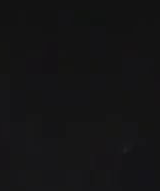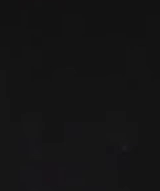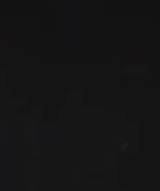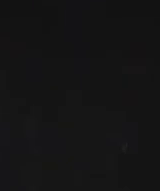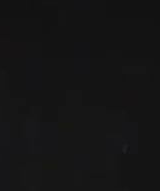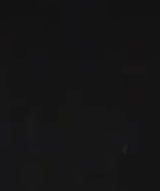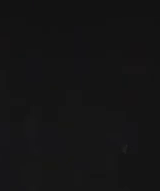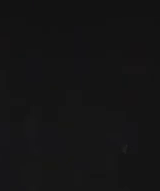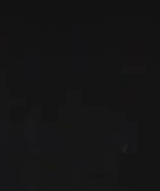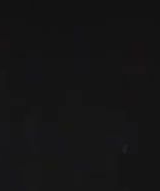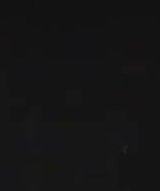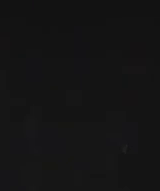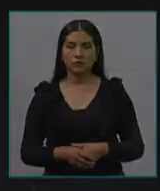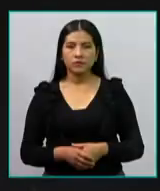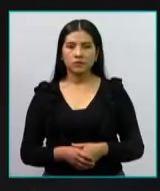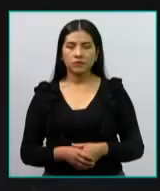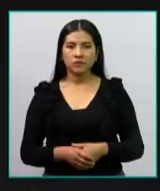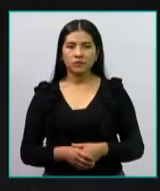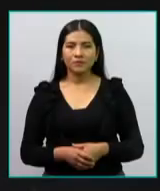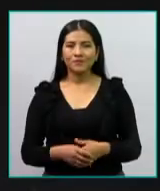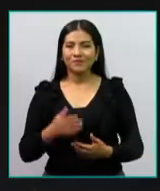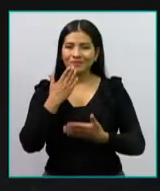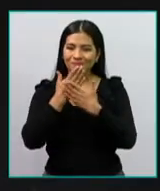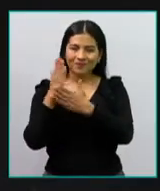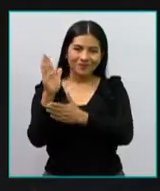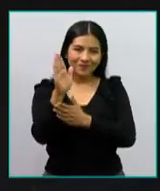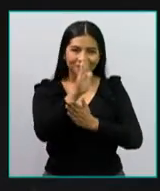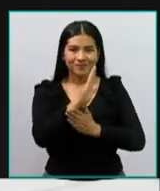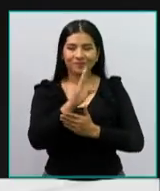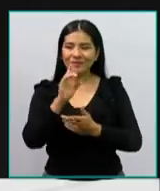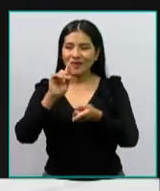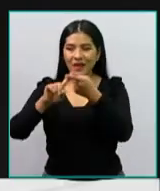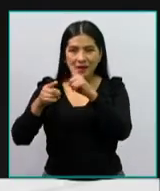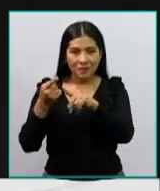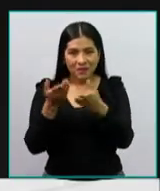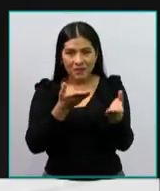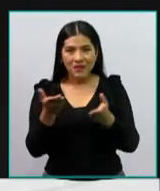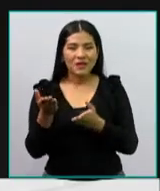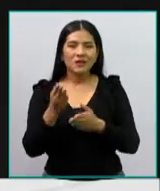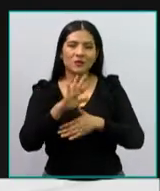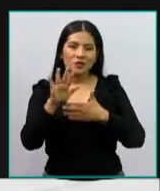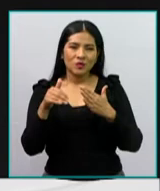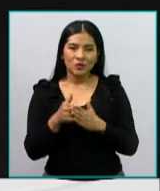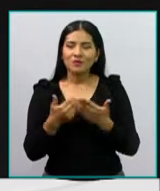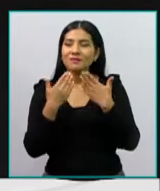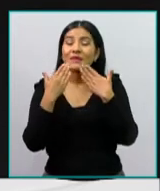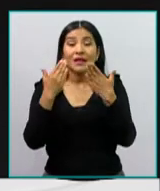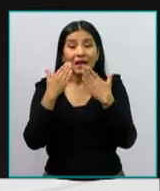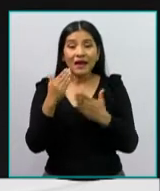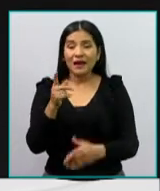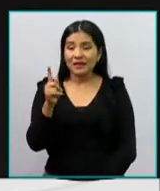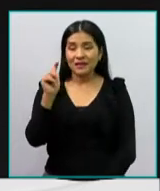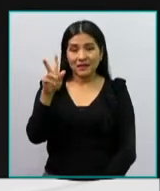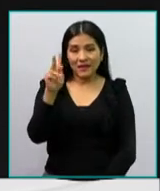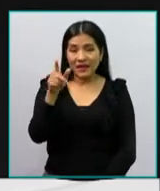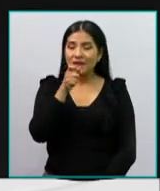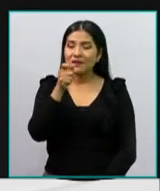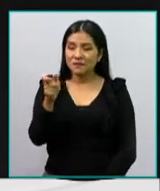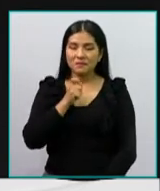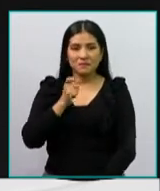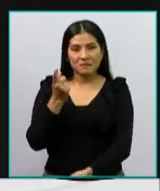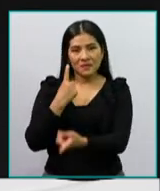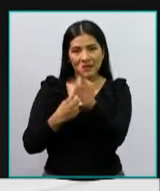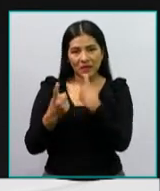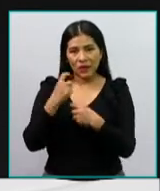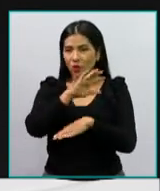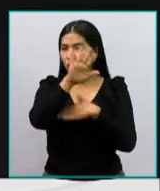Muy buenas tardes, amigos y amigas. Para mí es un grato honor ser entrevistada por este canal que los ven